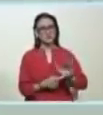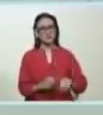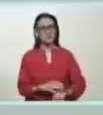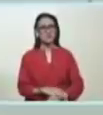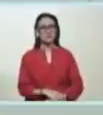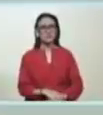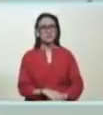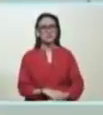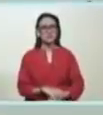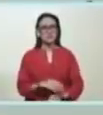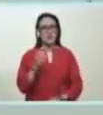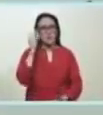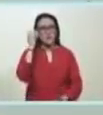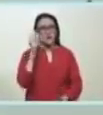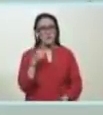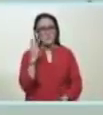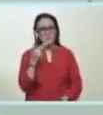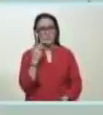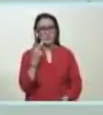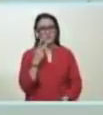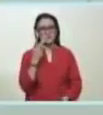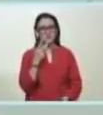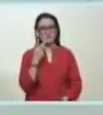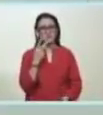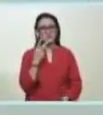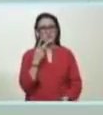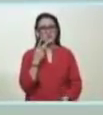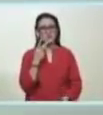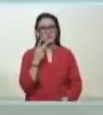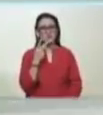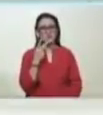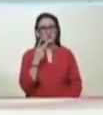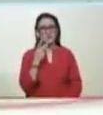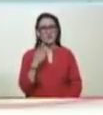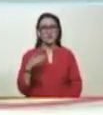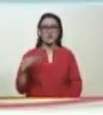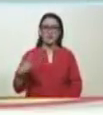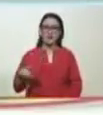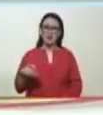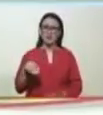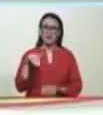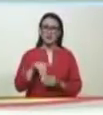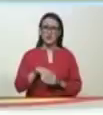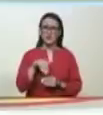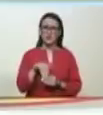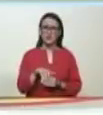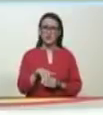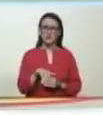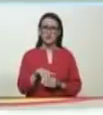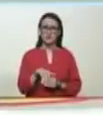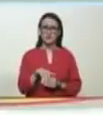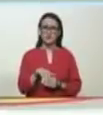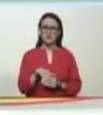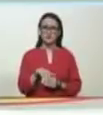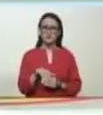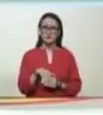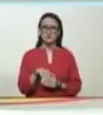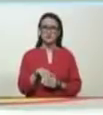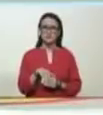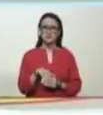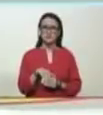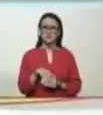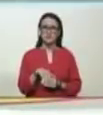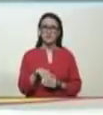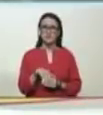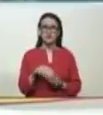opina políticamente, ejerciendo o no su derecho a votar. A ese país hay